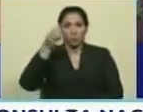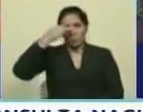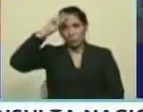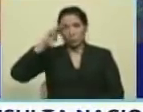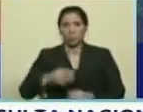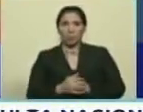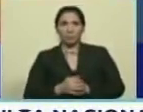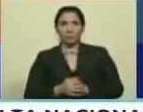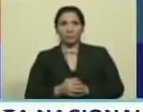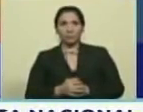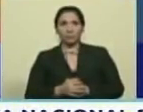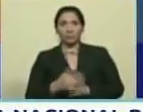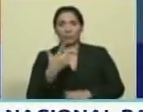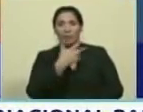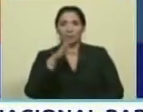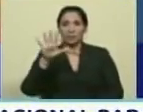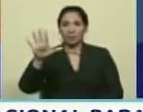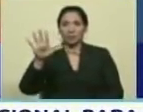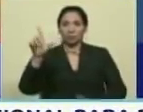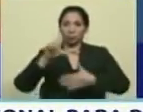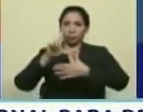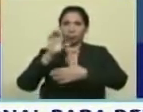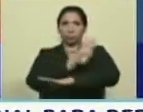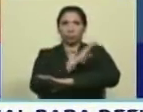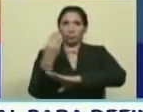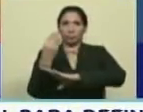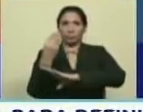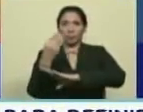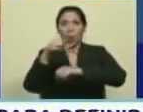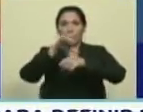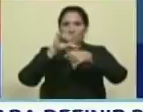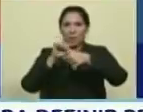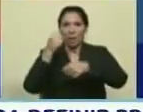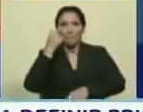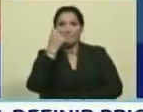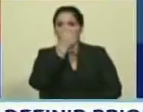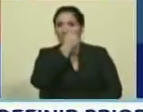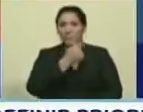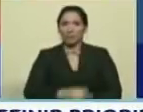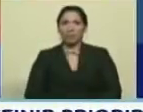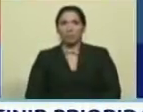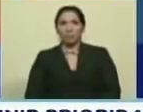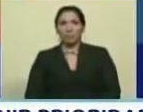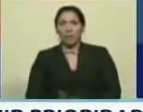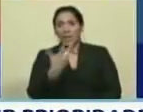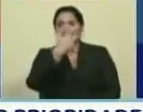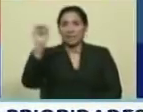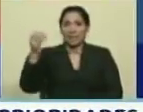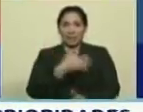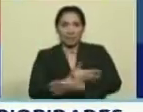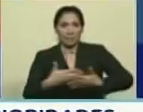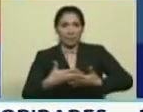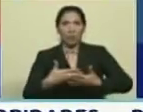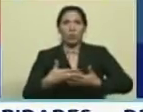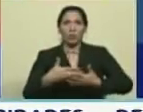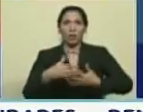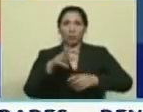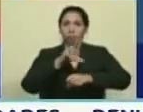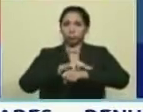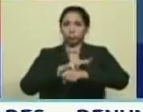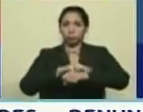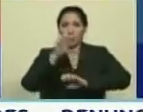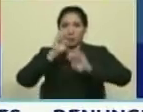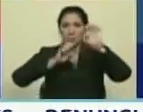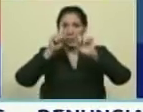2.223.035 latinoamericanos y caribeños operados de la vista. Las más de 30 millones de consultas oftalmológicas,